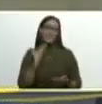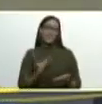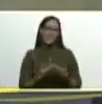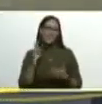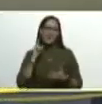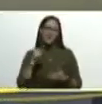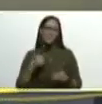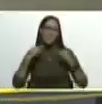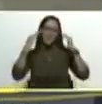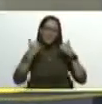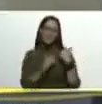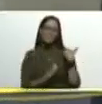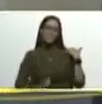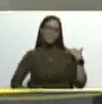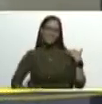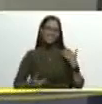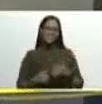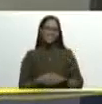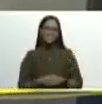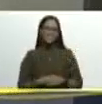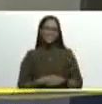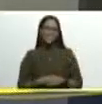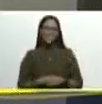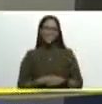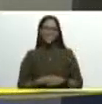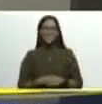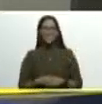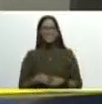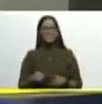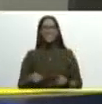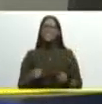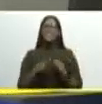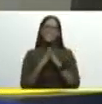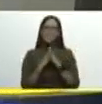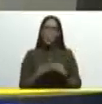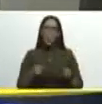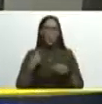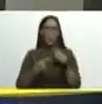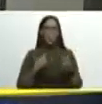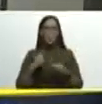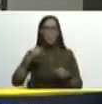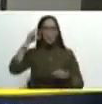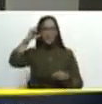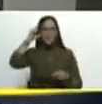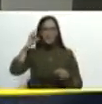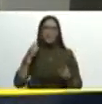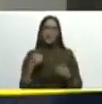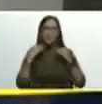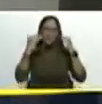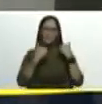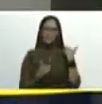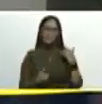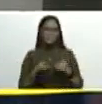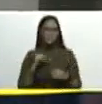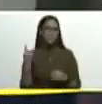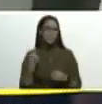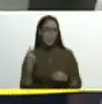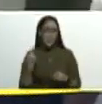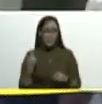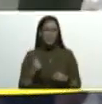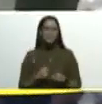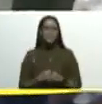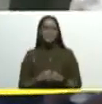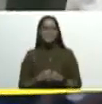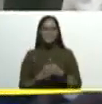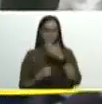mi comandante presidente, esos 105 pacientes se van a ver aquí todos los días sin novedad, mi comandante presidente. Y no solamente que le vamos a colocar